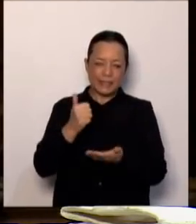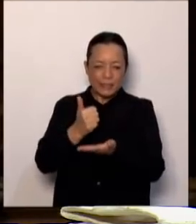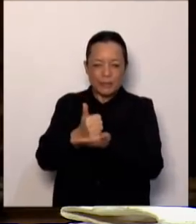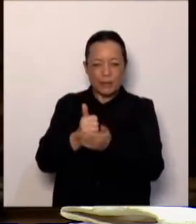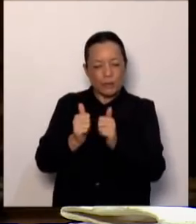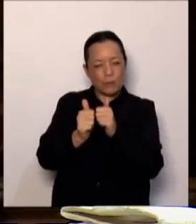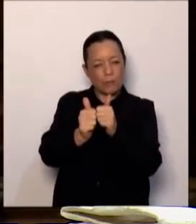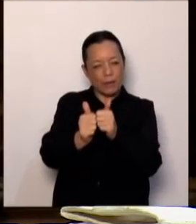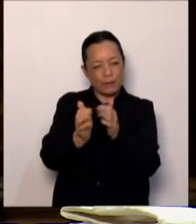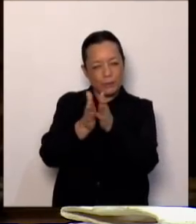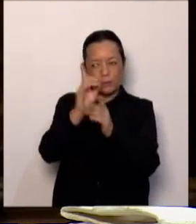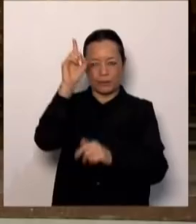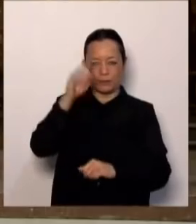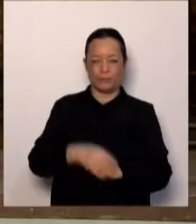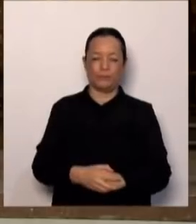Dios.